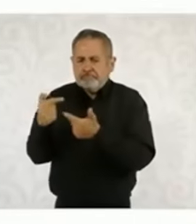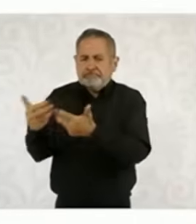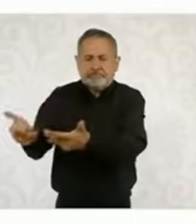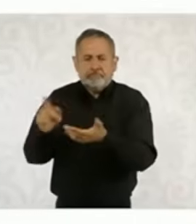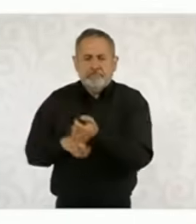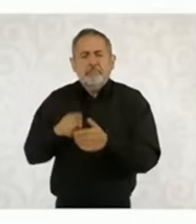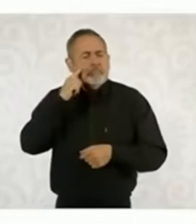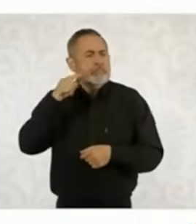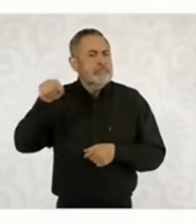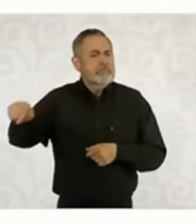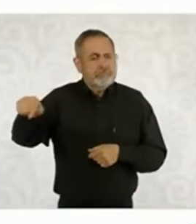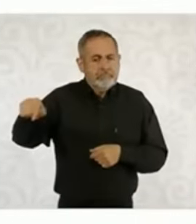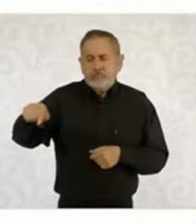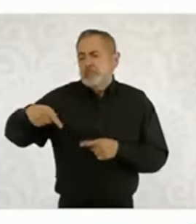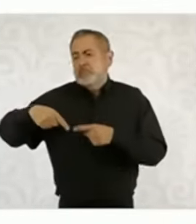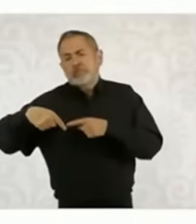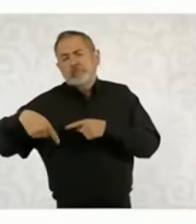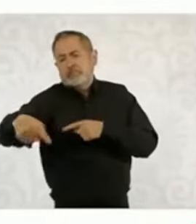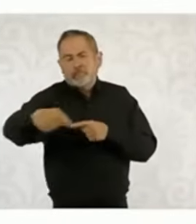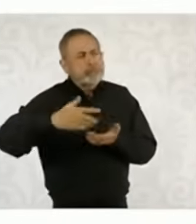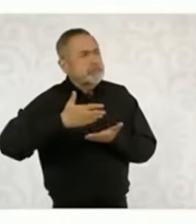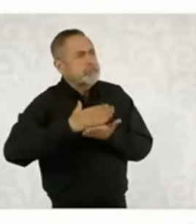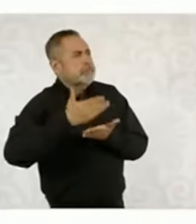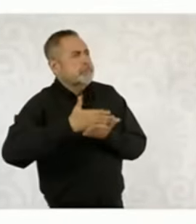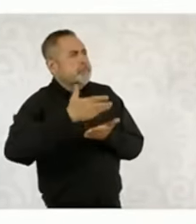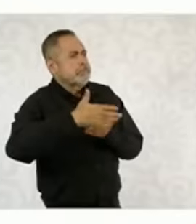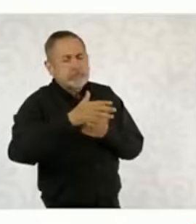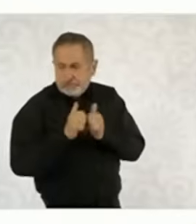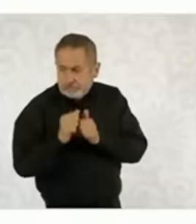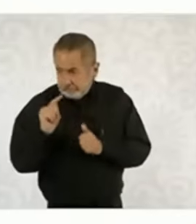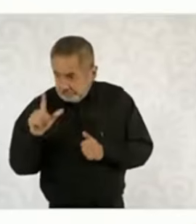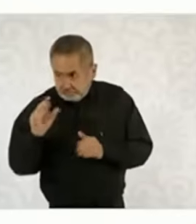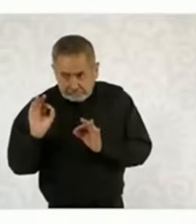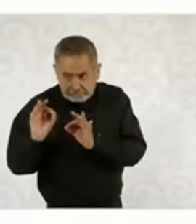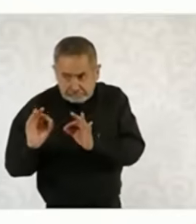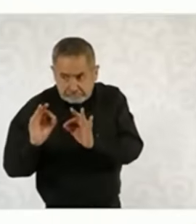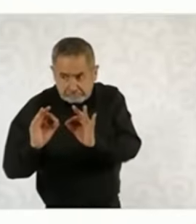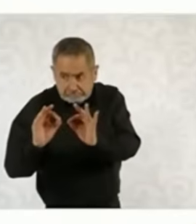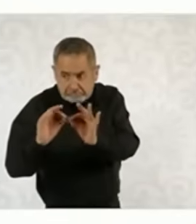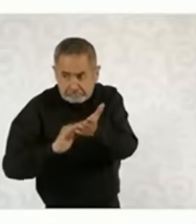acompañarlos durante la vida de su crédito. Hemos logrado que